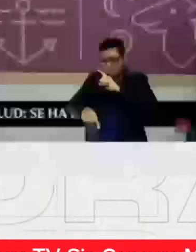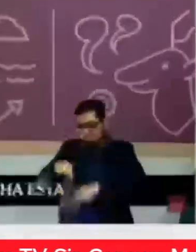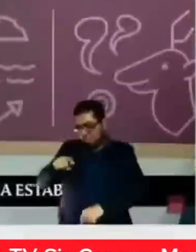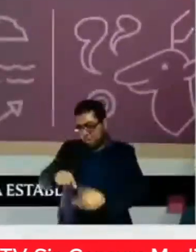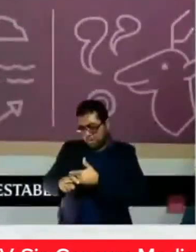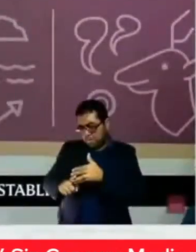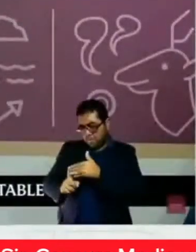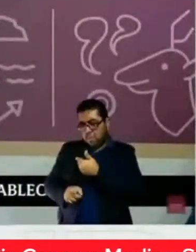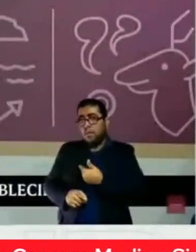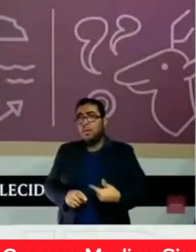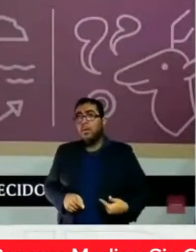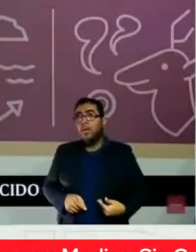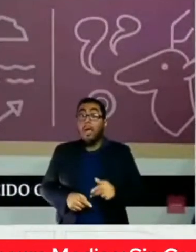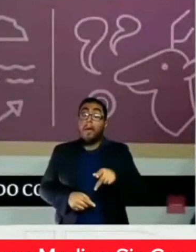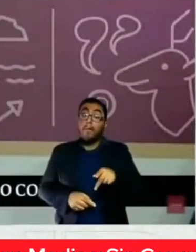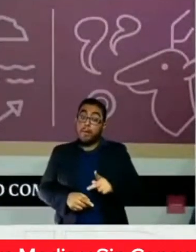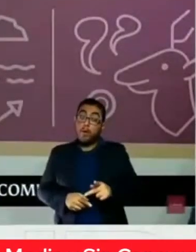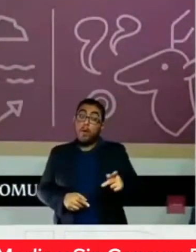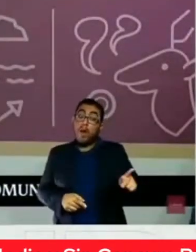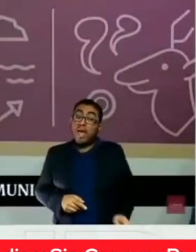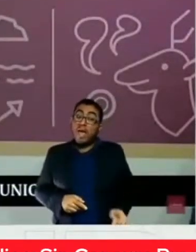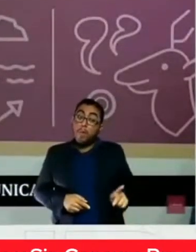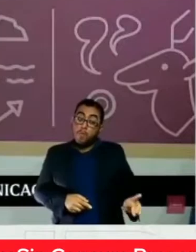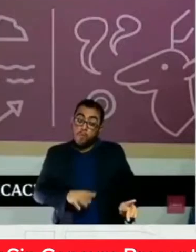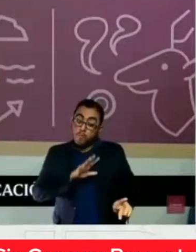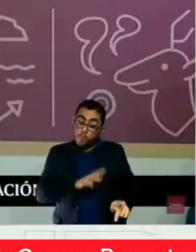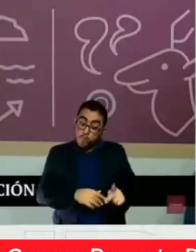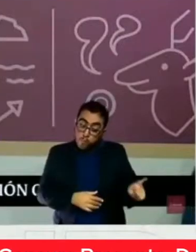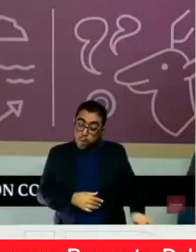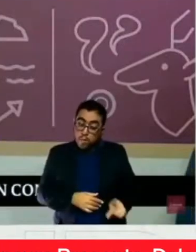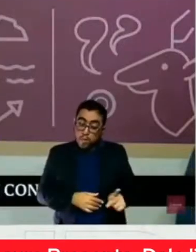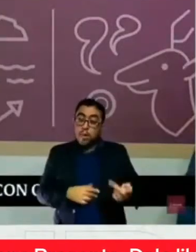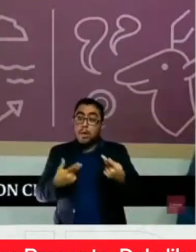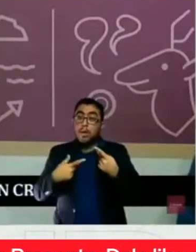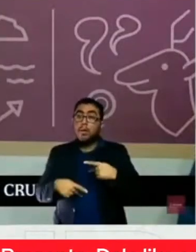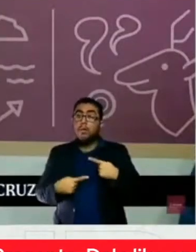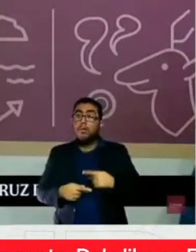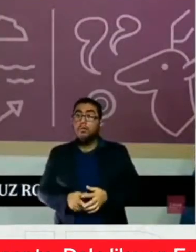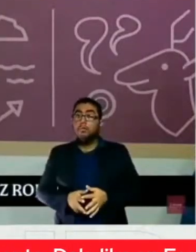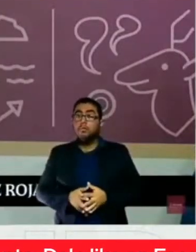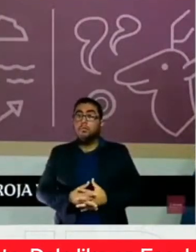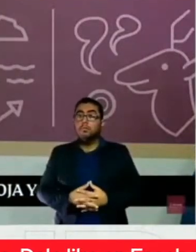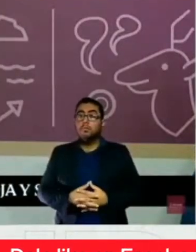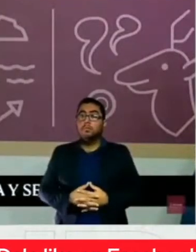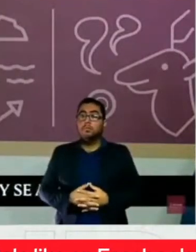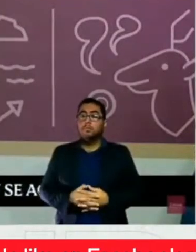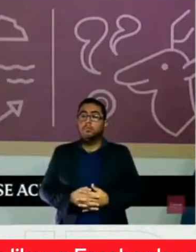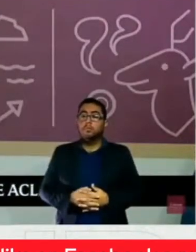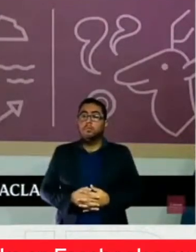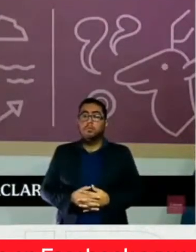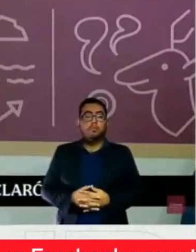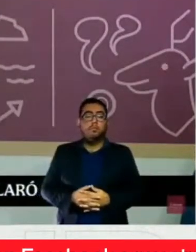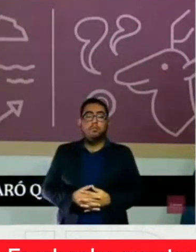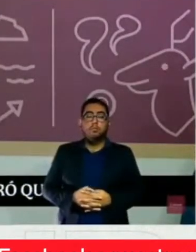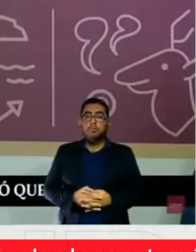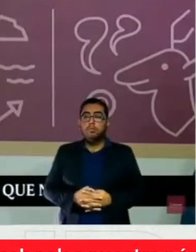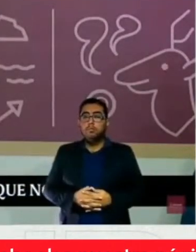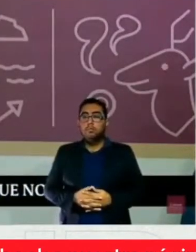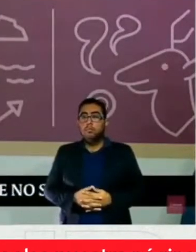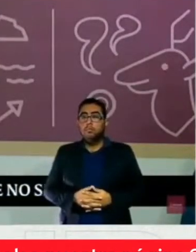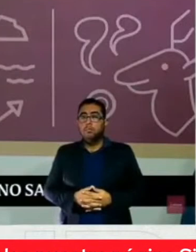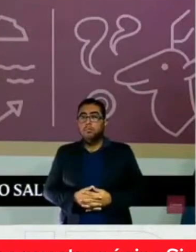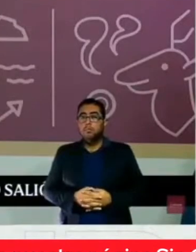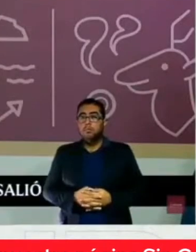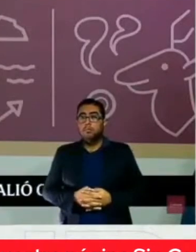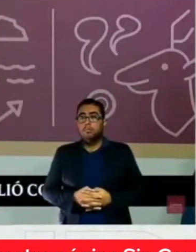una elección democrática, ¿no? Me parece que esa parte sí debe de quedar muy clara y debe ser muy importante. Más allá,